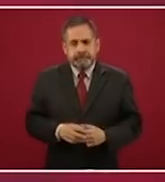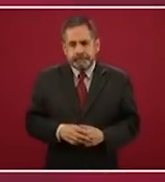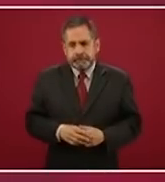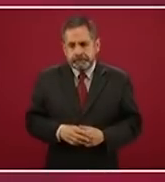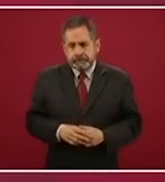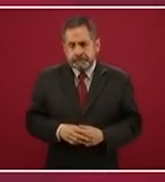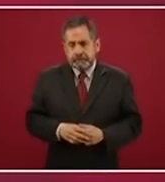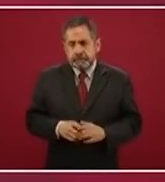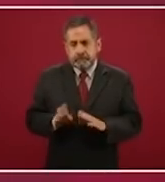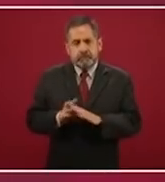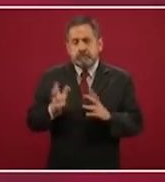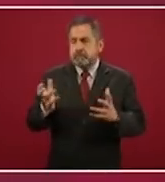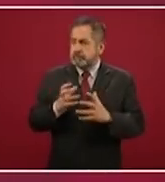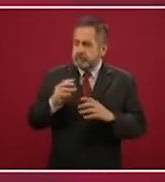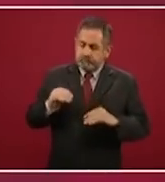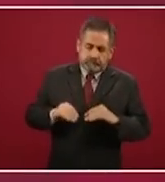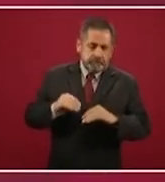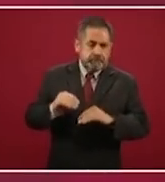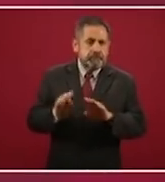hacer ver